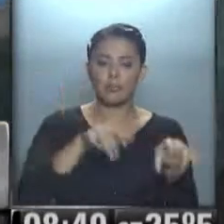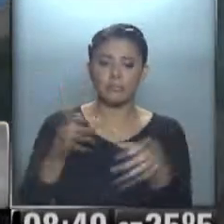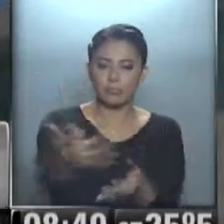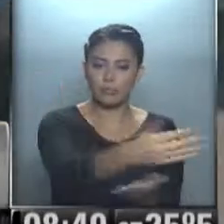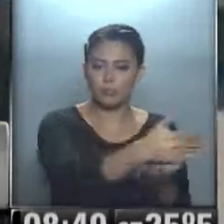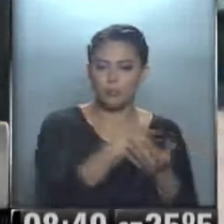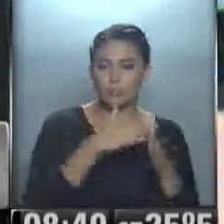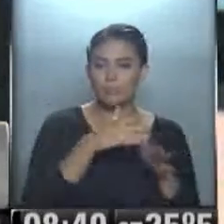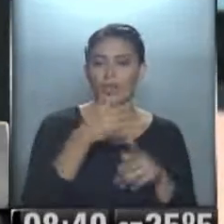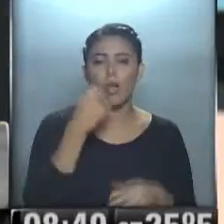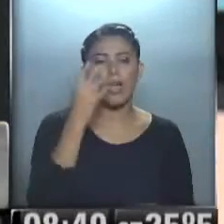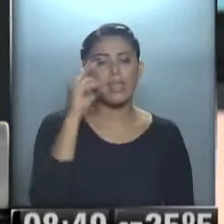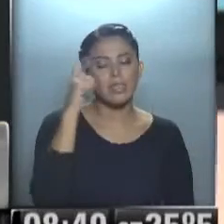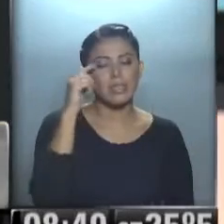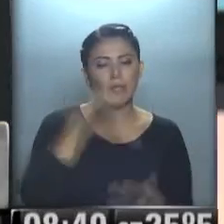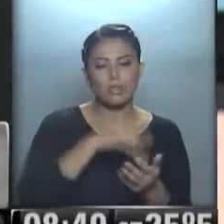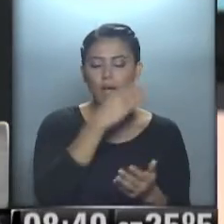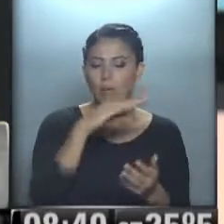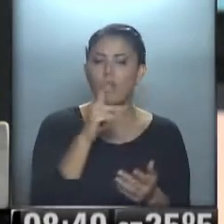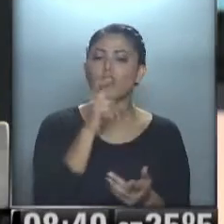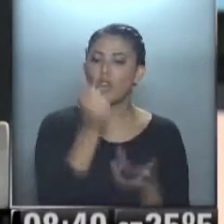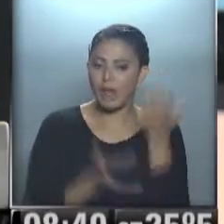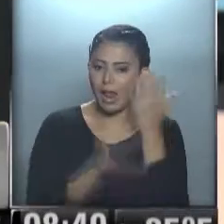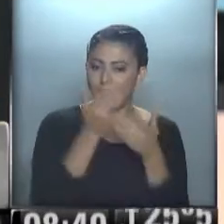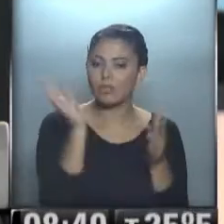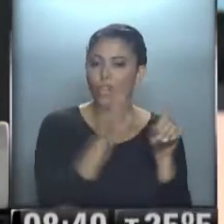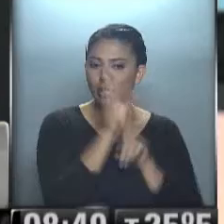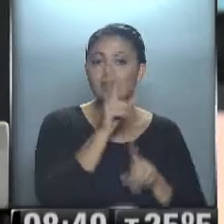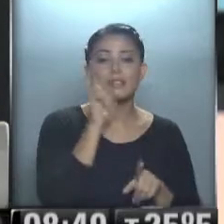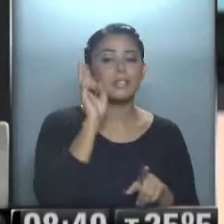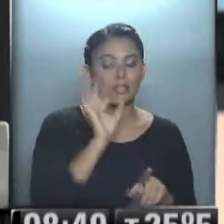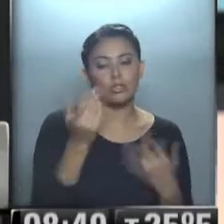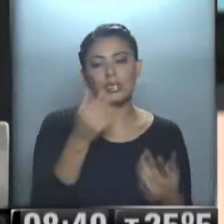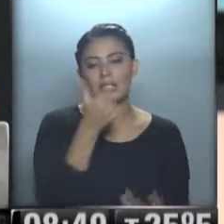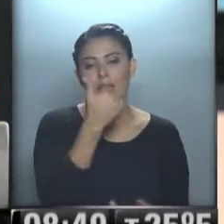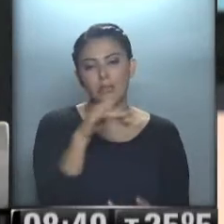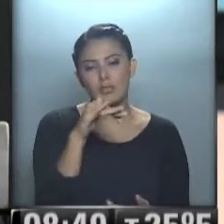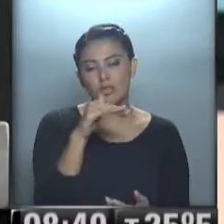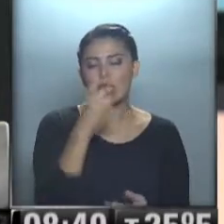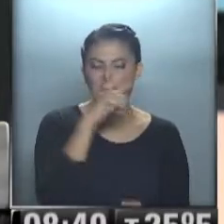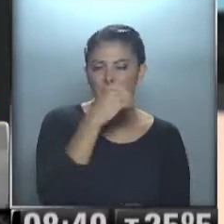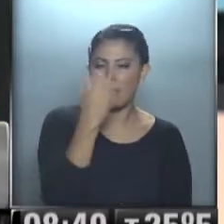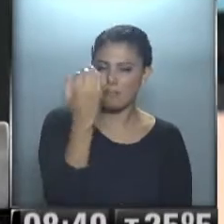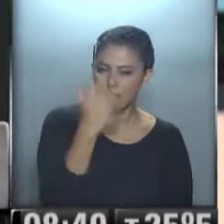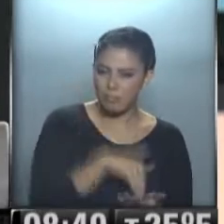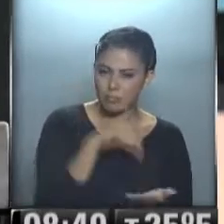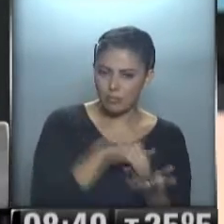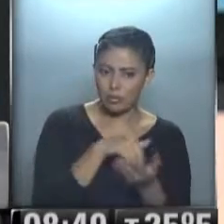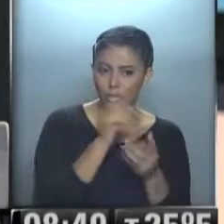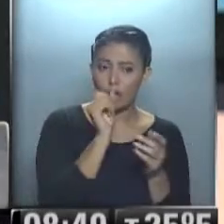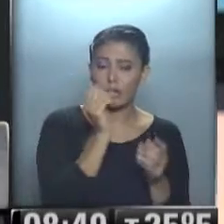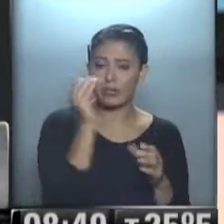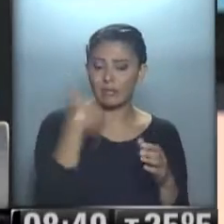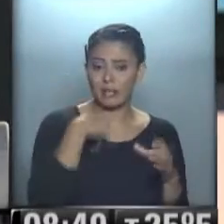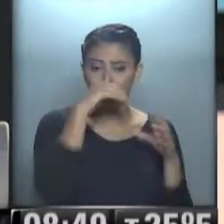andar alredor de los 10 millones y medio de toneladas esto hacía que con 6 millones y medio de 7 millones que se dedican el consumo interno hubiera un